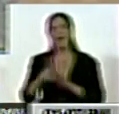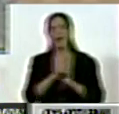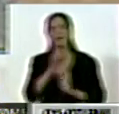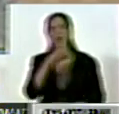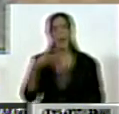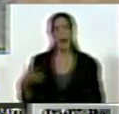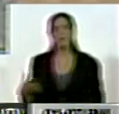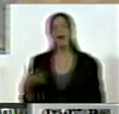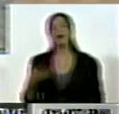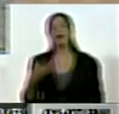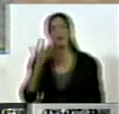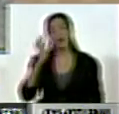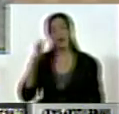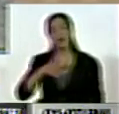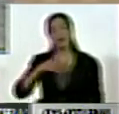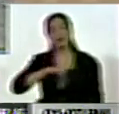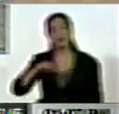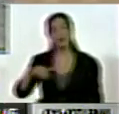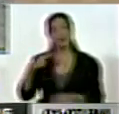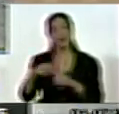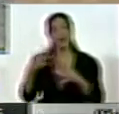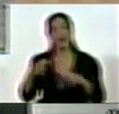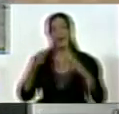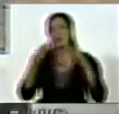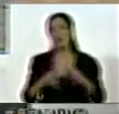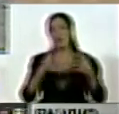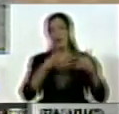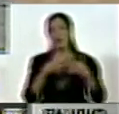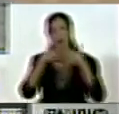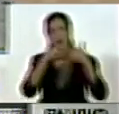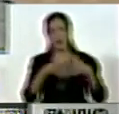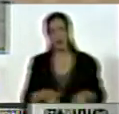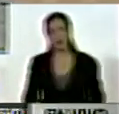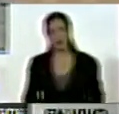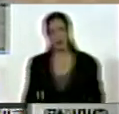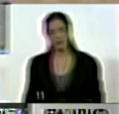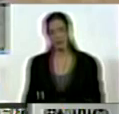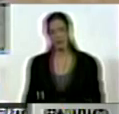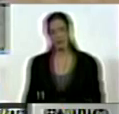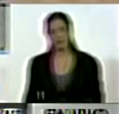Hussein Obama, que nos considera una amenaza a la seguridad nacional de los Estados Unidos.